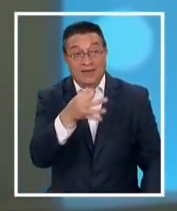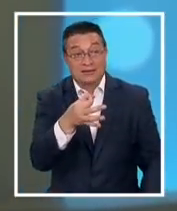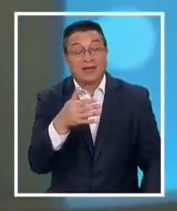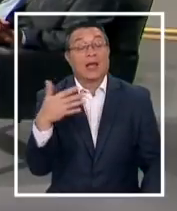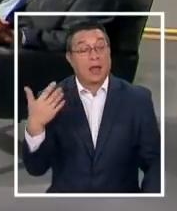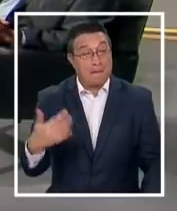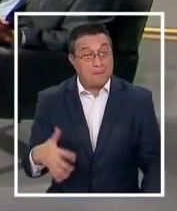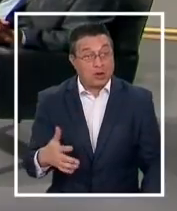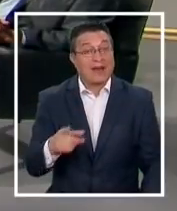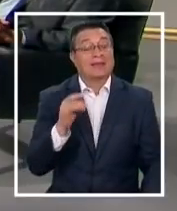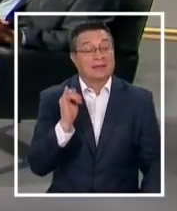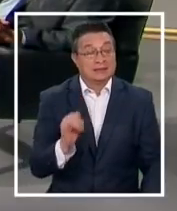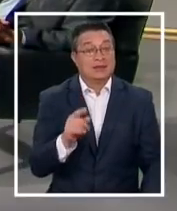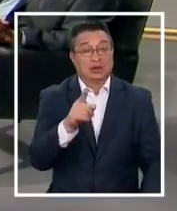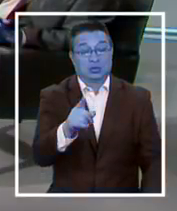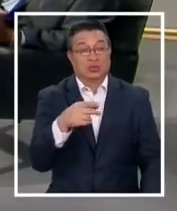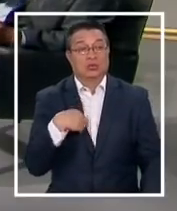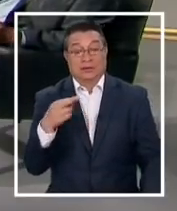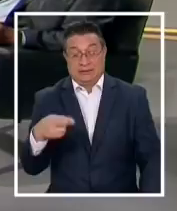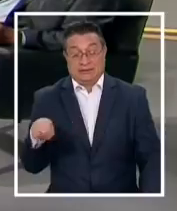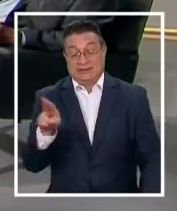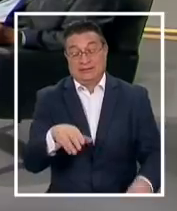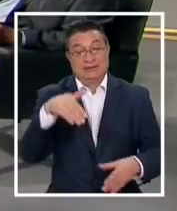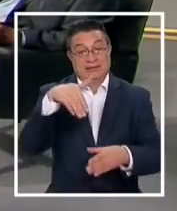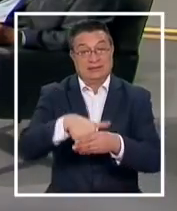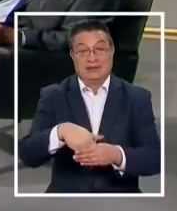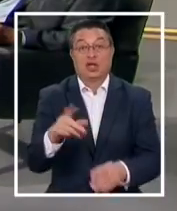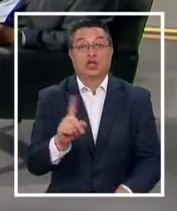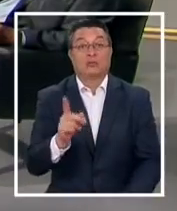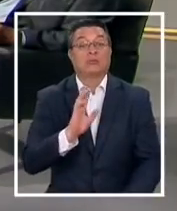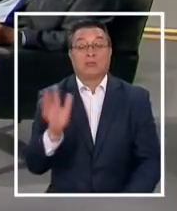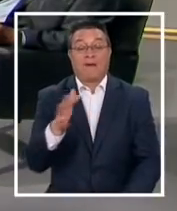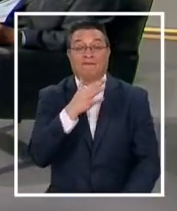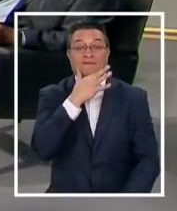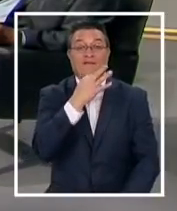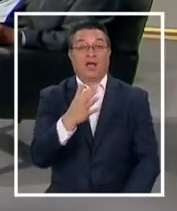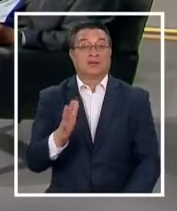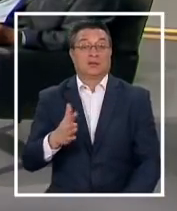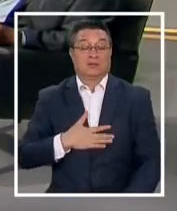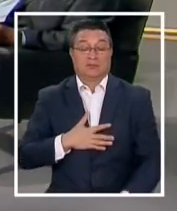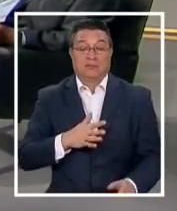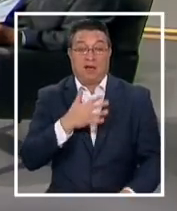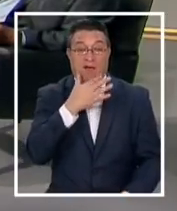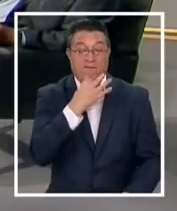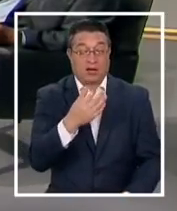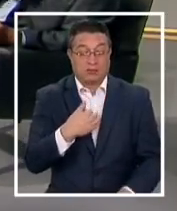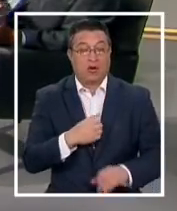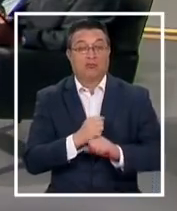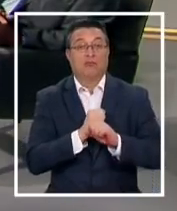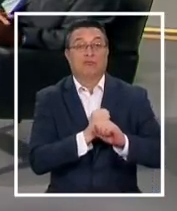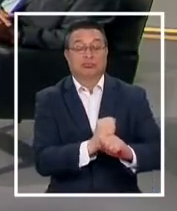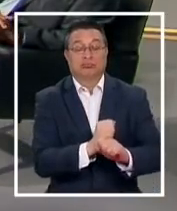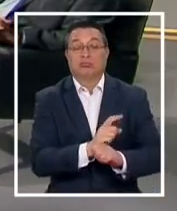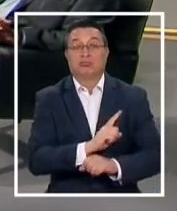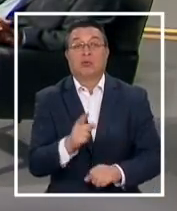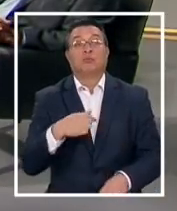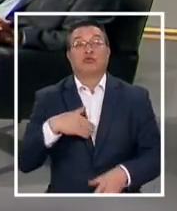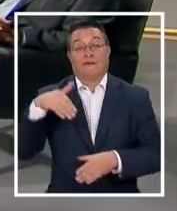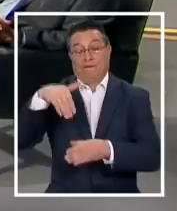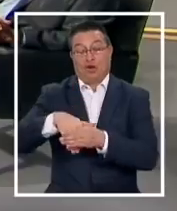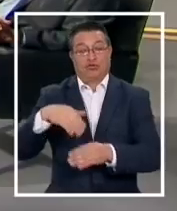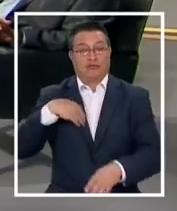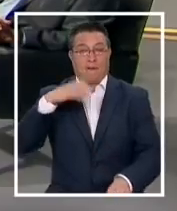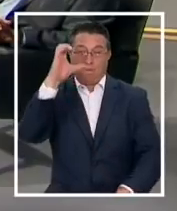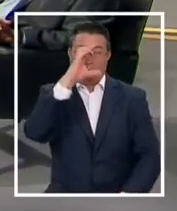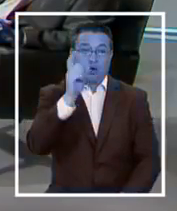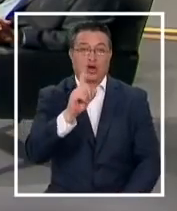ponerla, que usted no va a la reelección y por lo tanto es más fácil, usted mismo lo dijo, es más fácil para usted oponerse a la política porque no está buscando